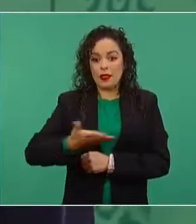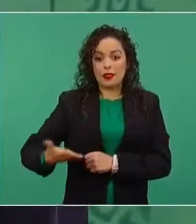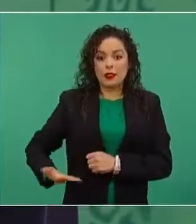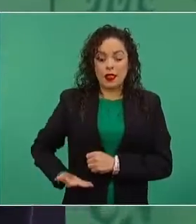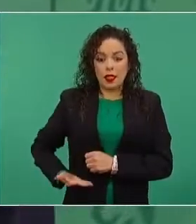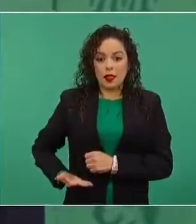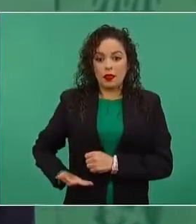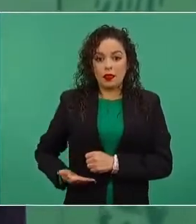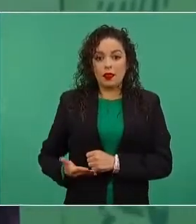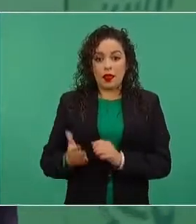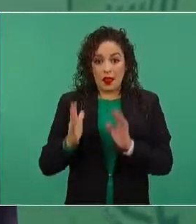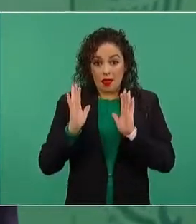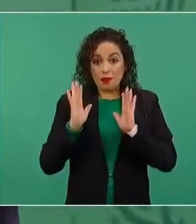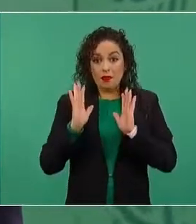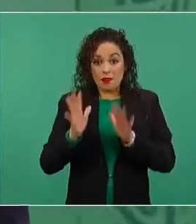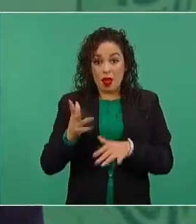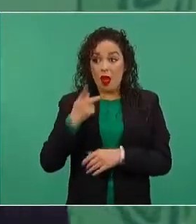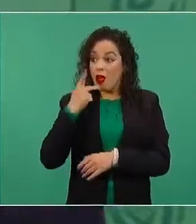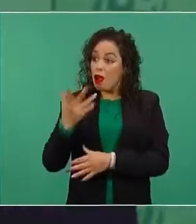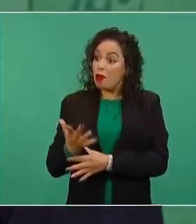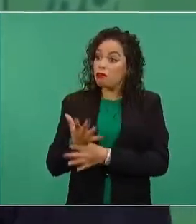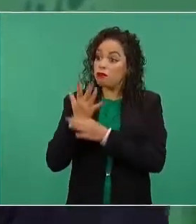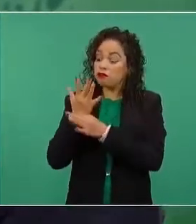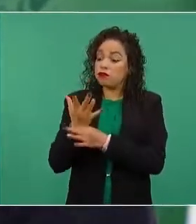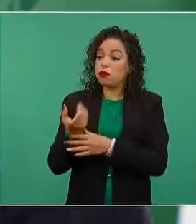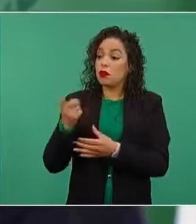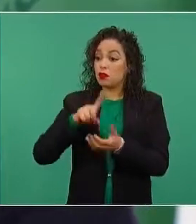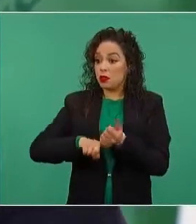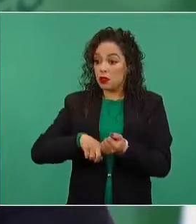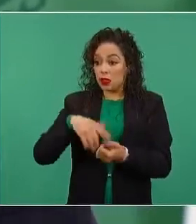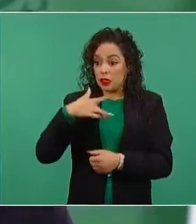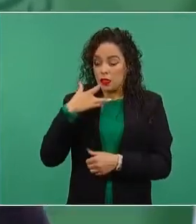un compromiso más